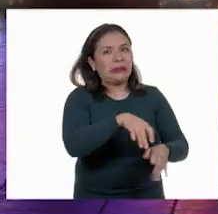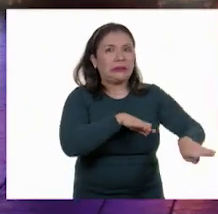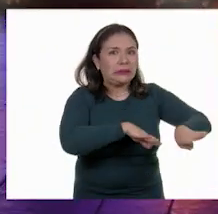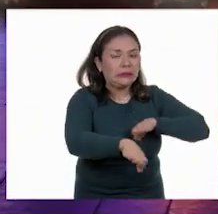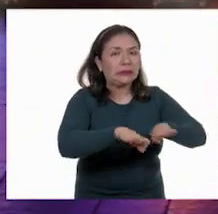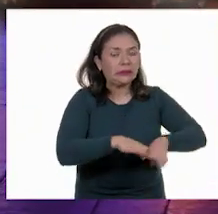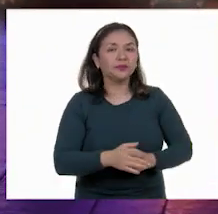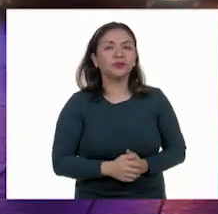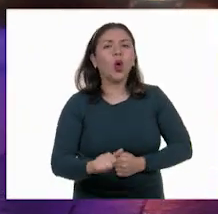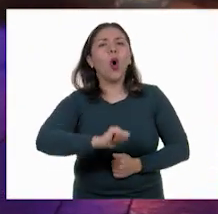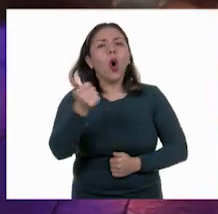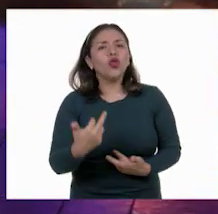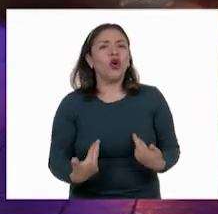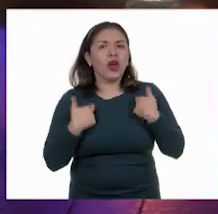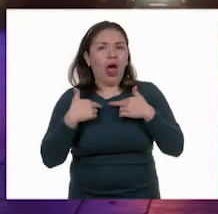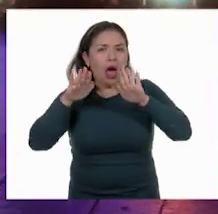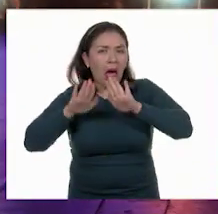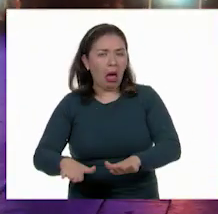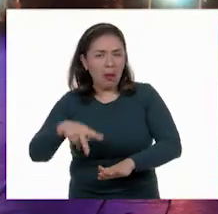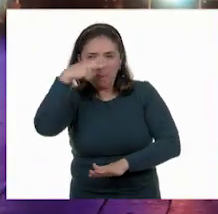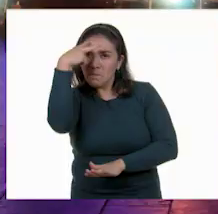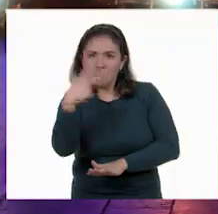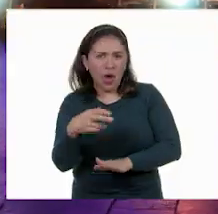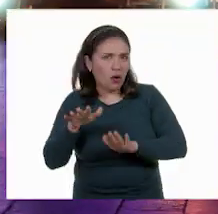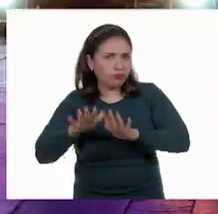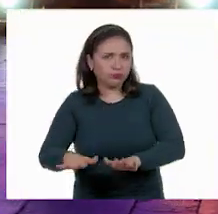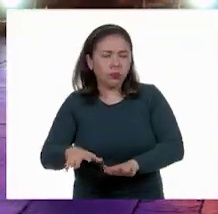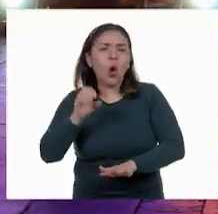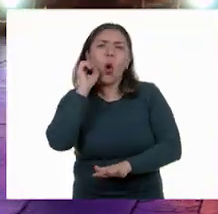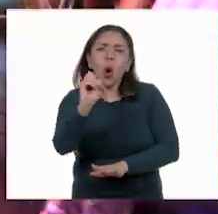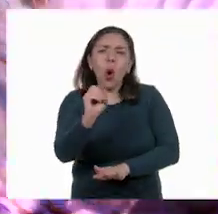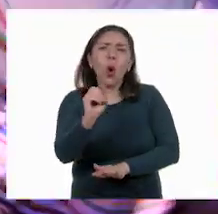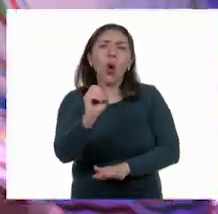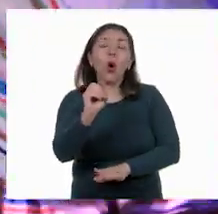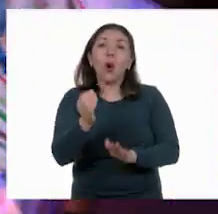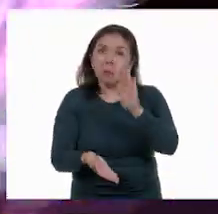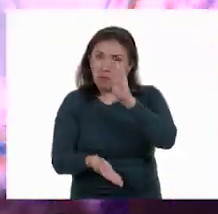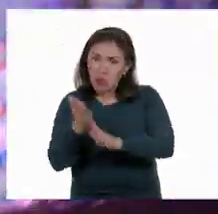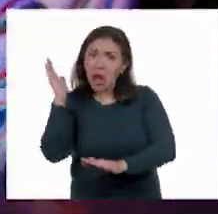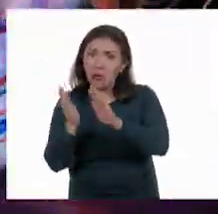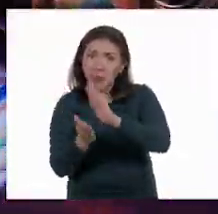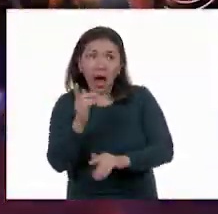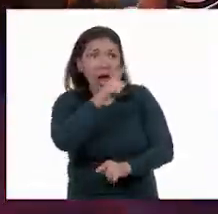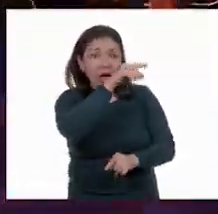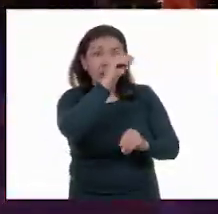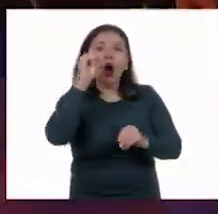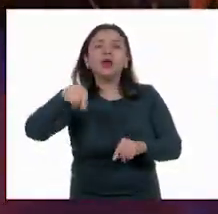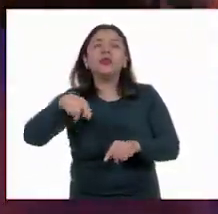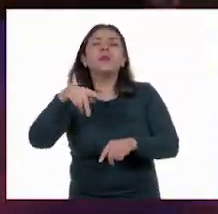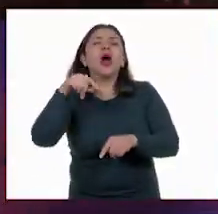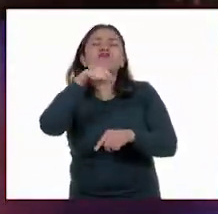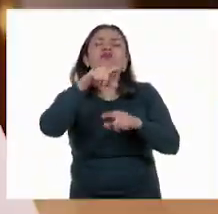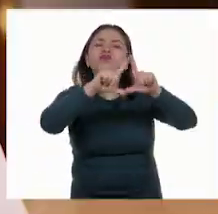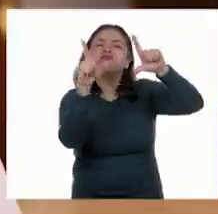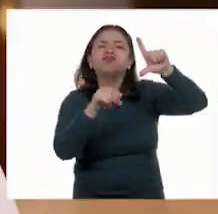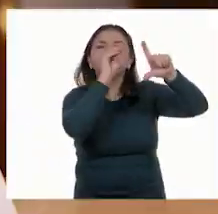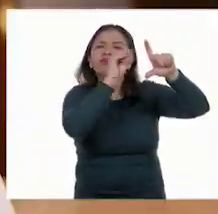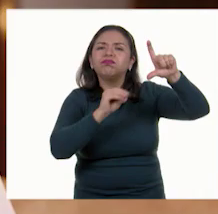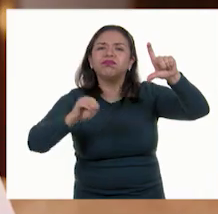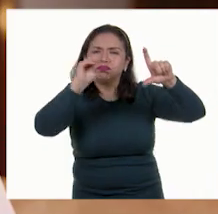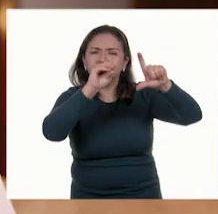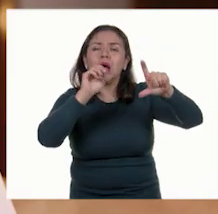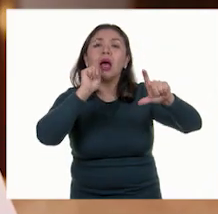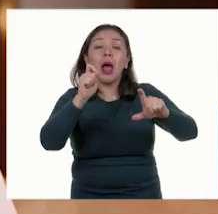la residente que está permanentemente en México, o cuando uno está de gira, la otra viaja aquí a provincia nada más. Los que